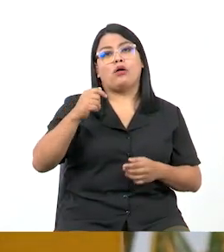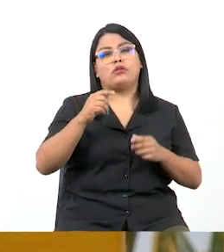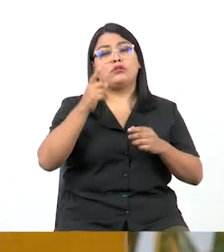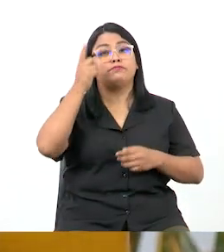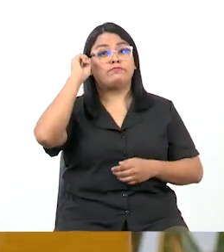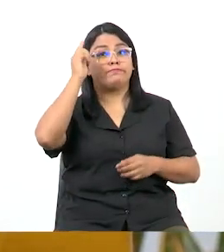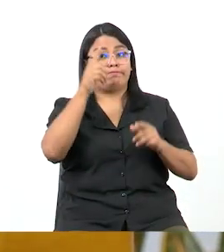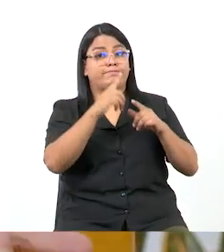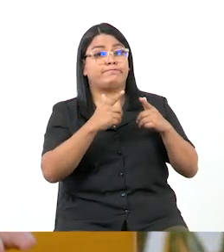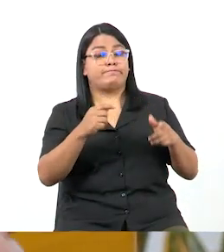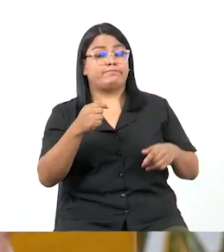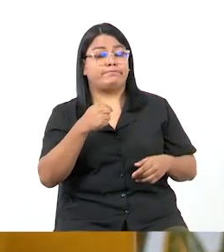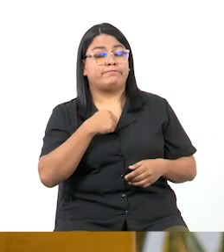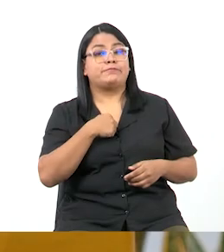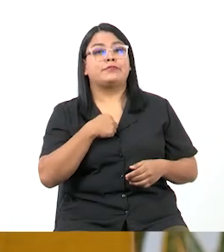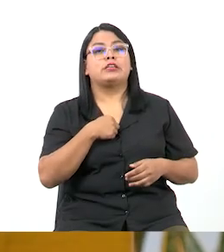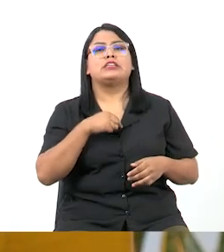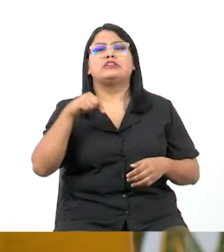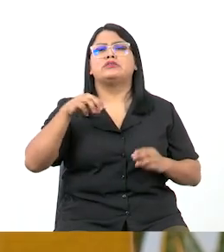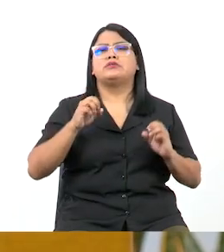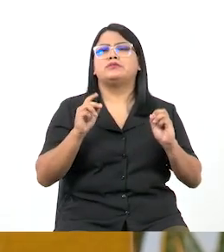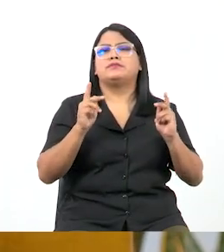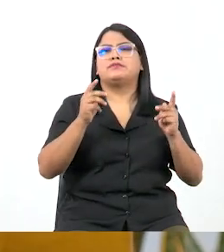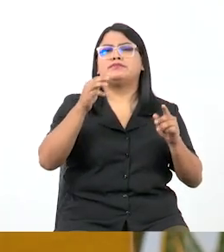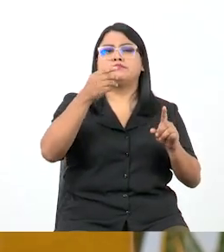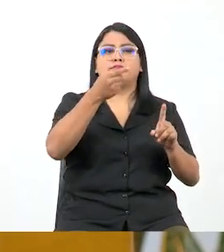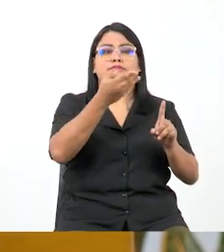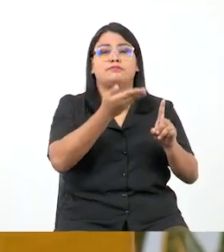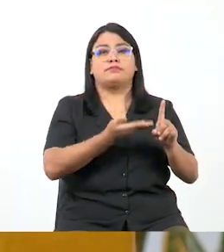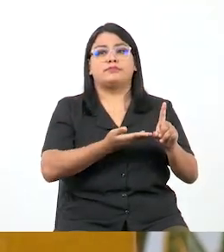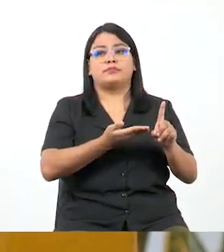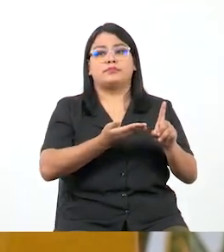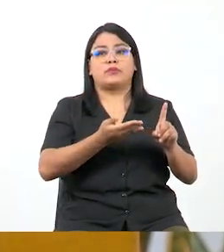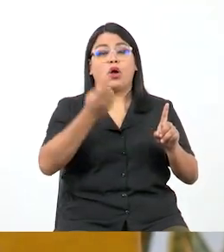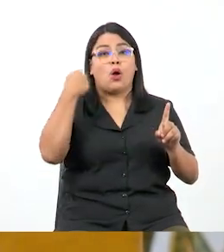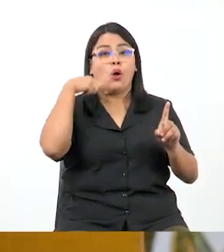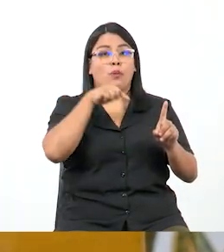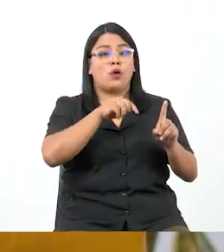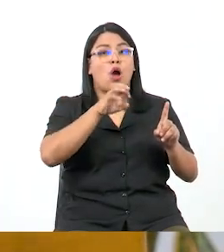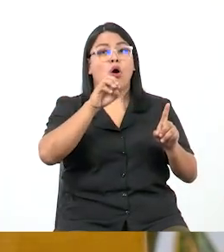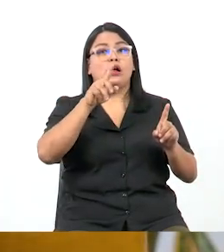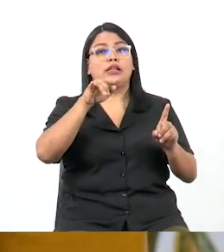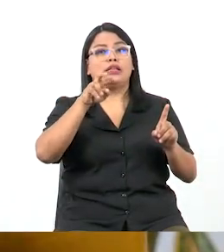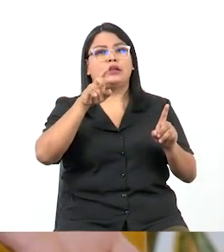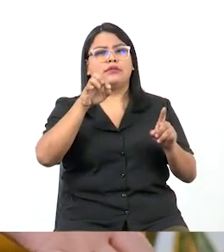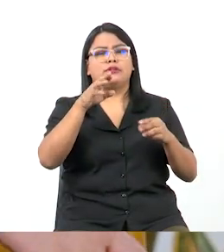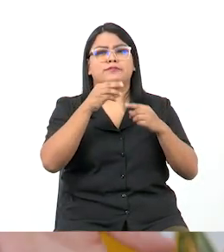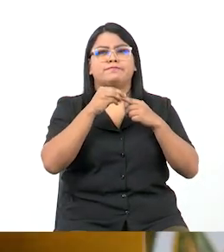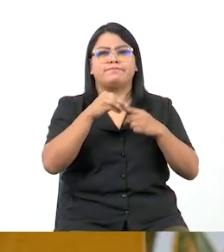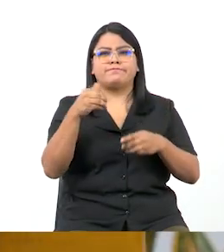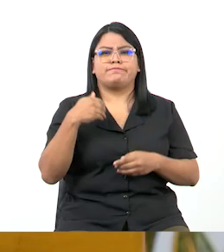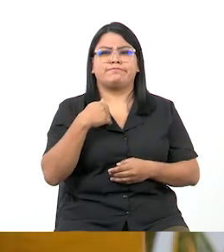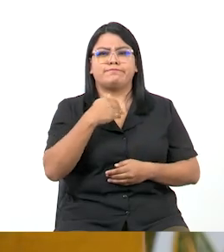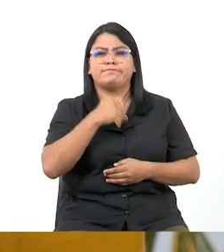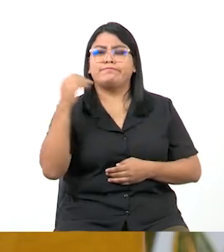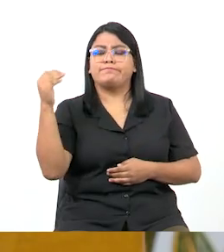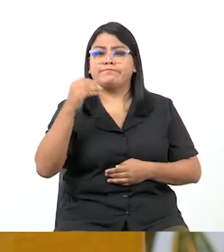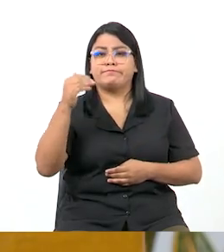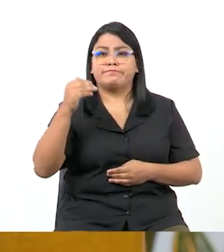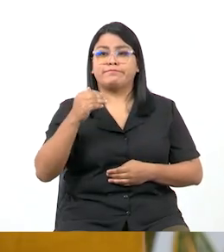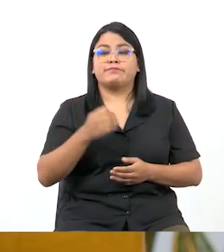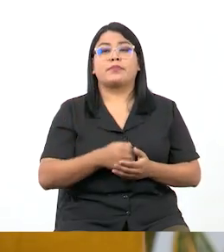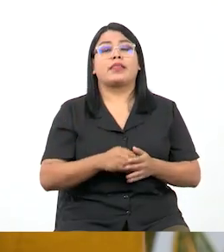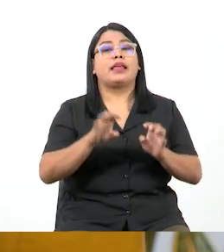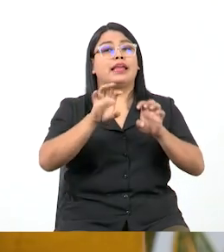soy docente de esta asignatura y en esta ocasión me acompaña Oliver Morales, quien es uno de los especialistas del Ministerio de